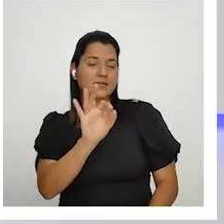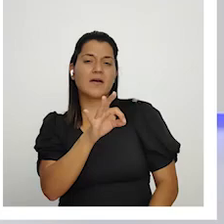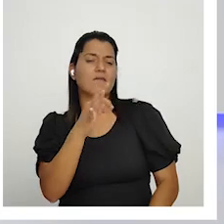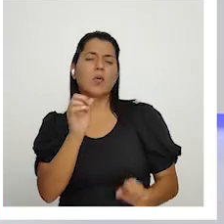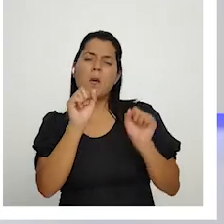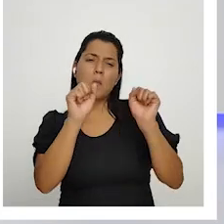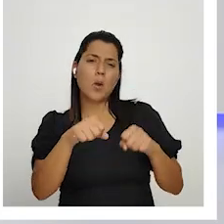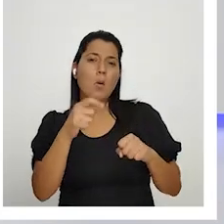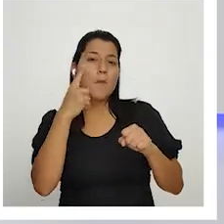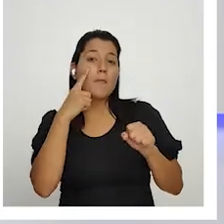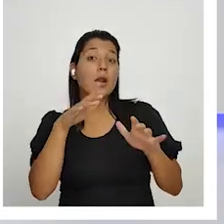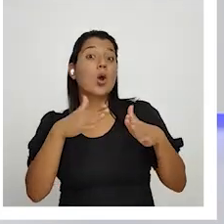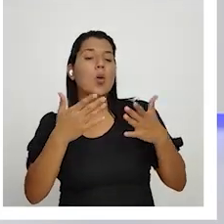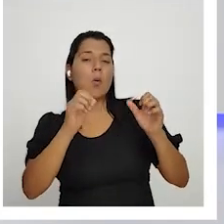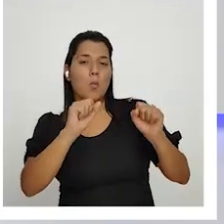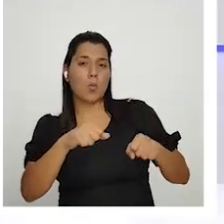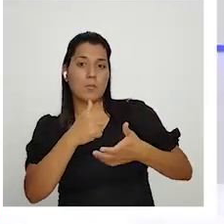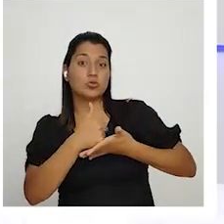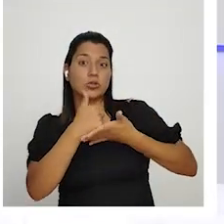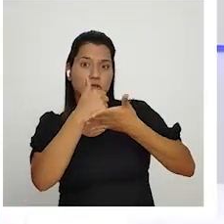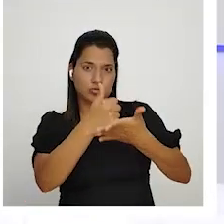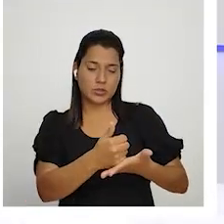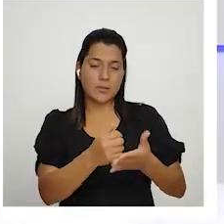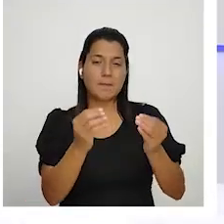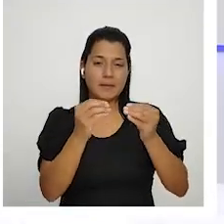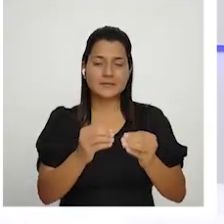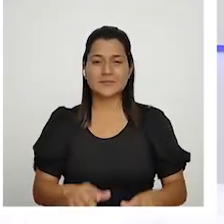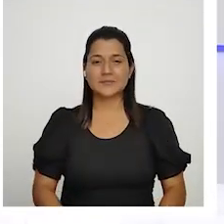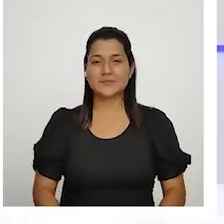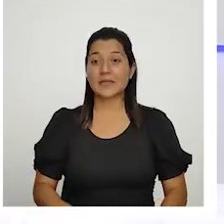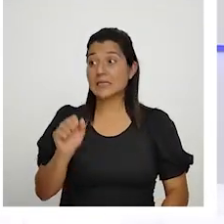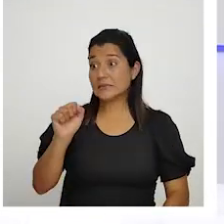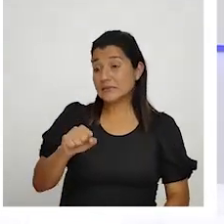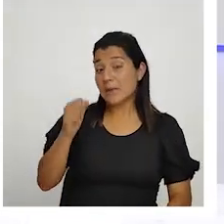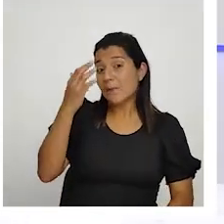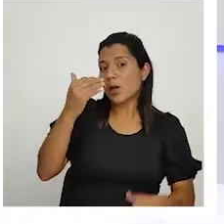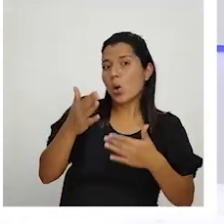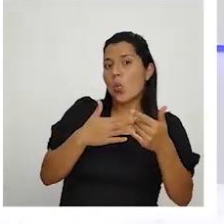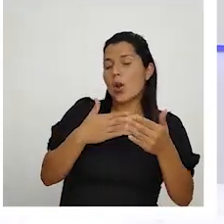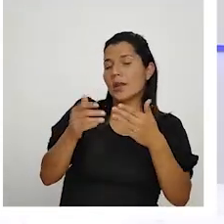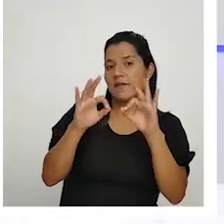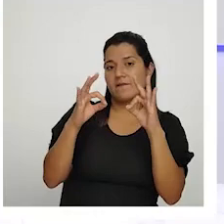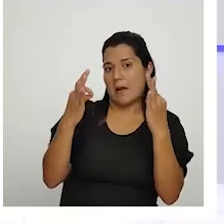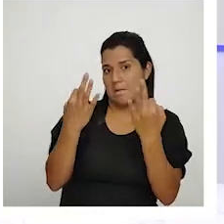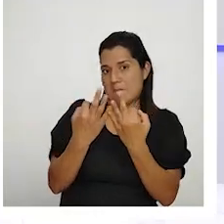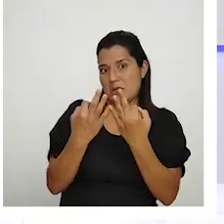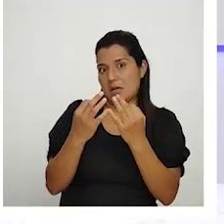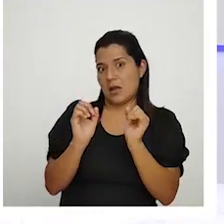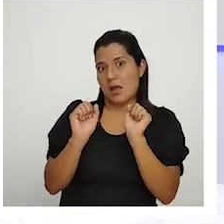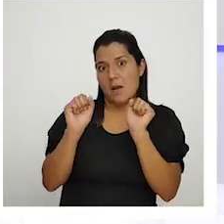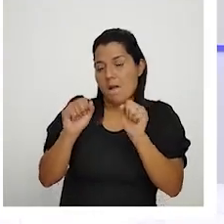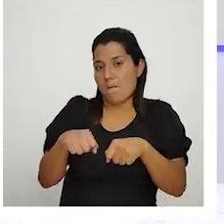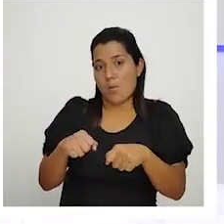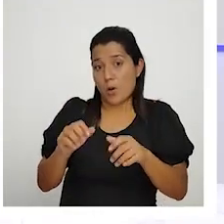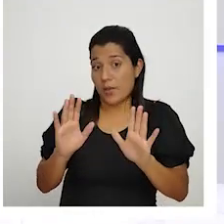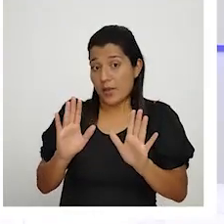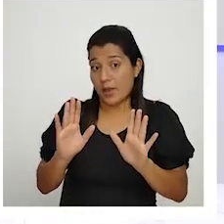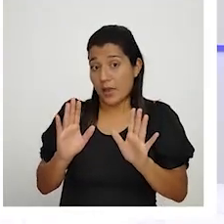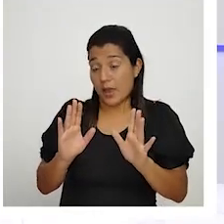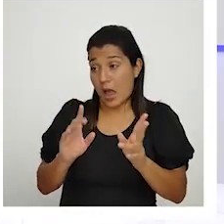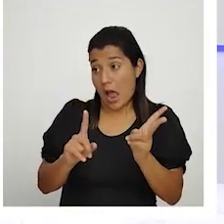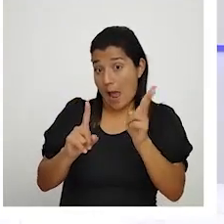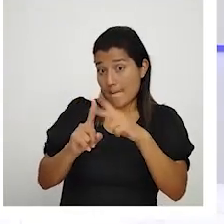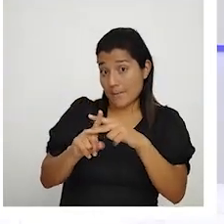contribuir y colaborar más. Sí, porque cualquier familia puede aplicar un proceso como el que vos trajiste desde Brasil.